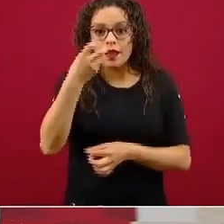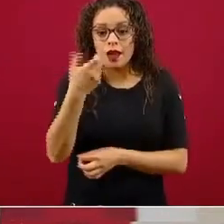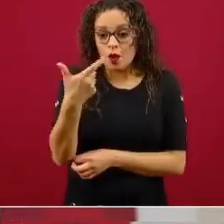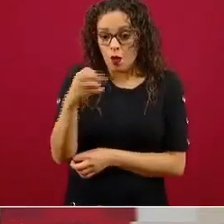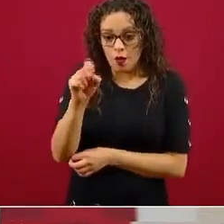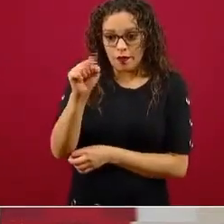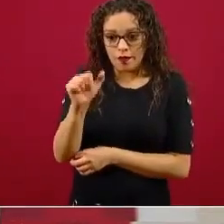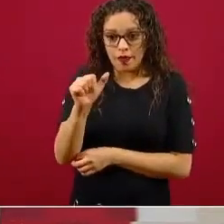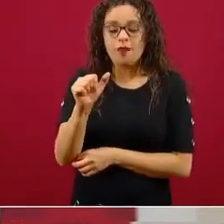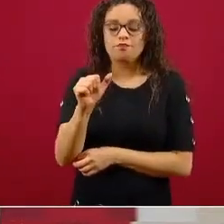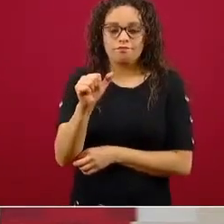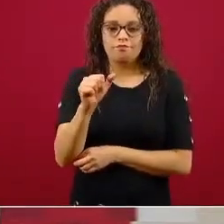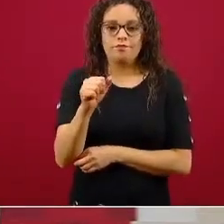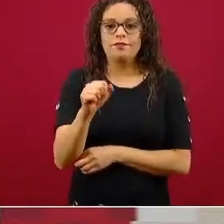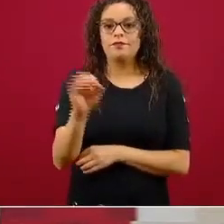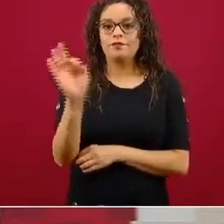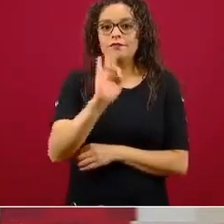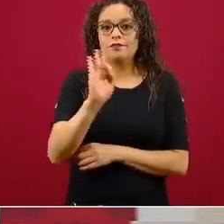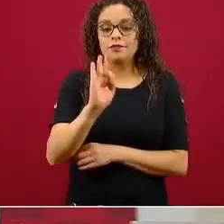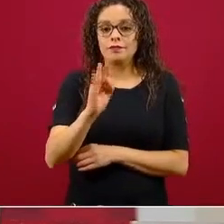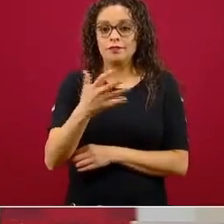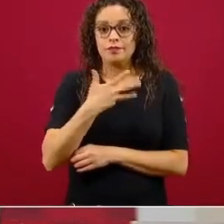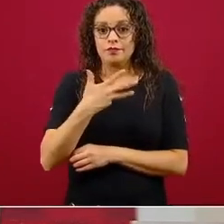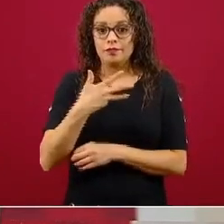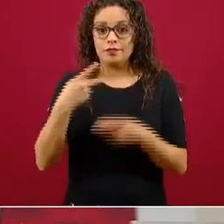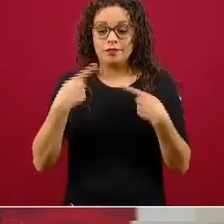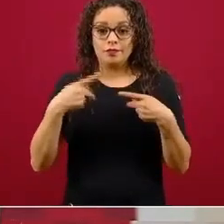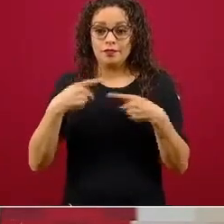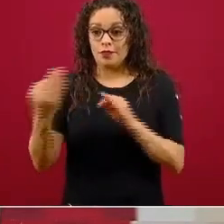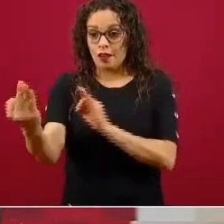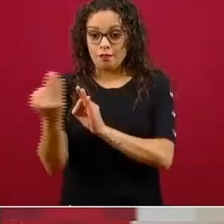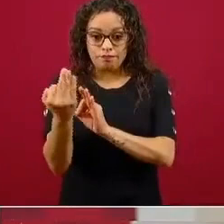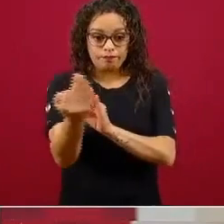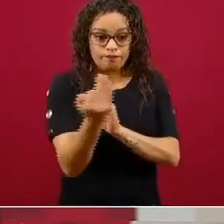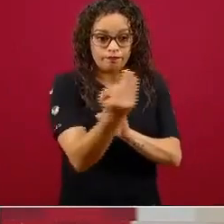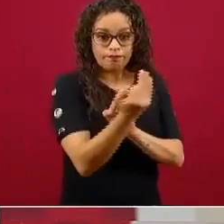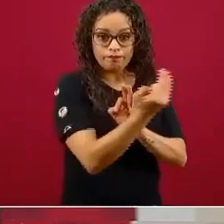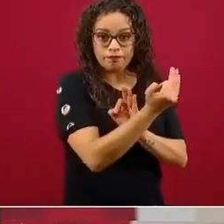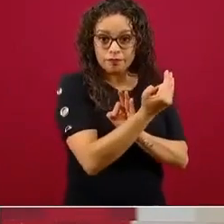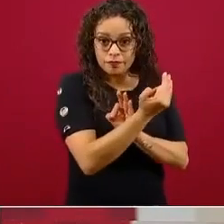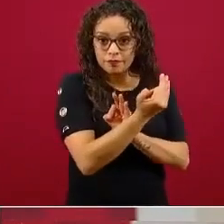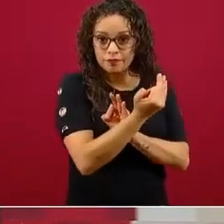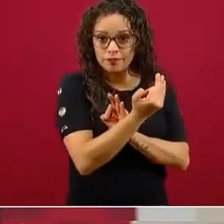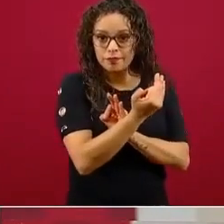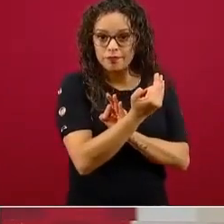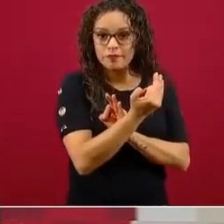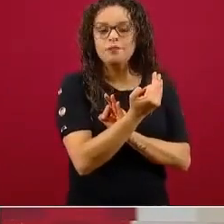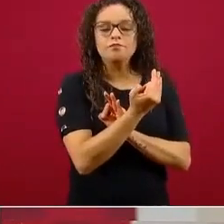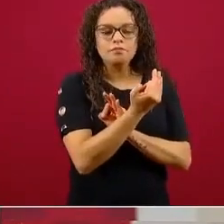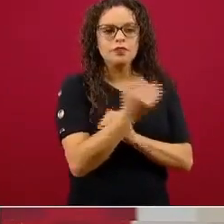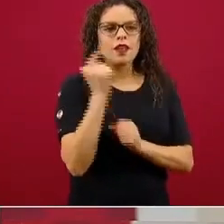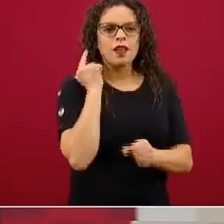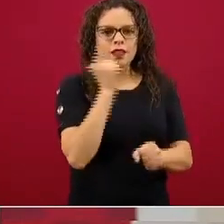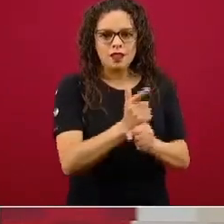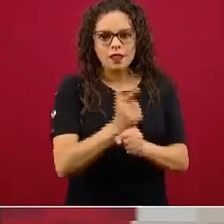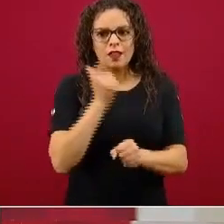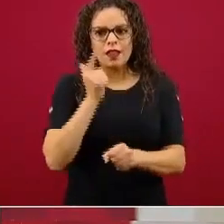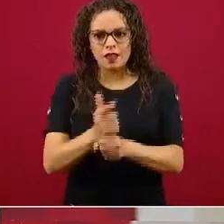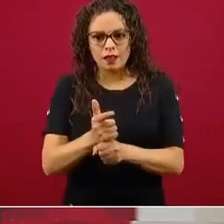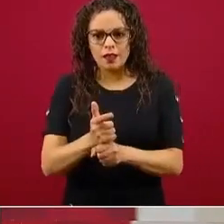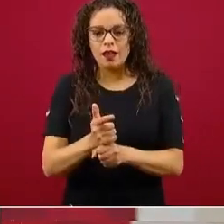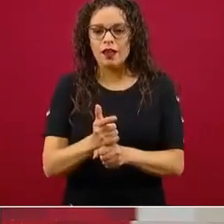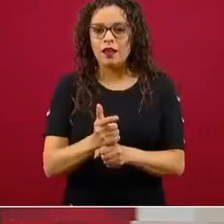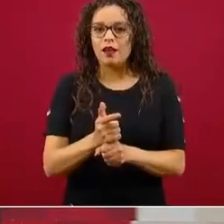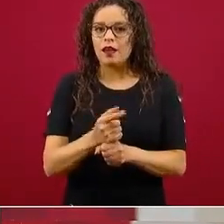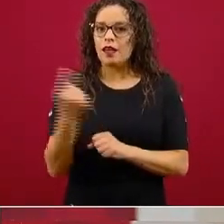nuestro espacio cercano se han identificado ciertas distancias que ayudan a no estar en una probabilidad